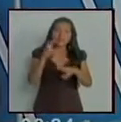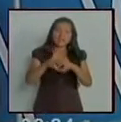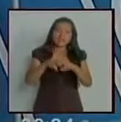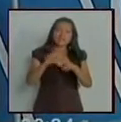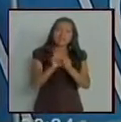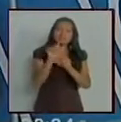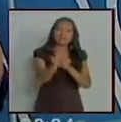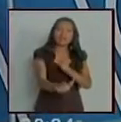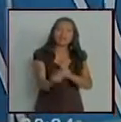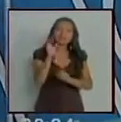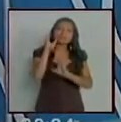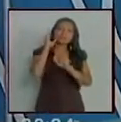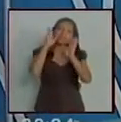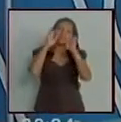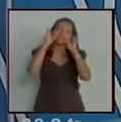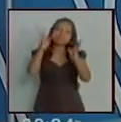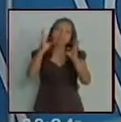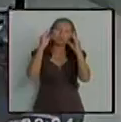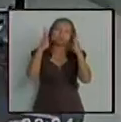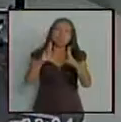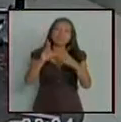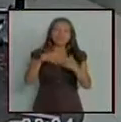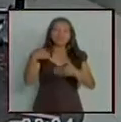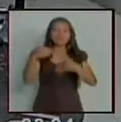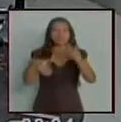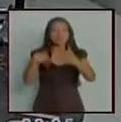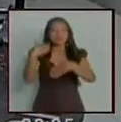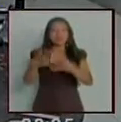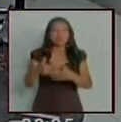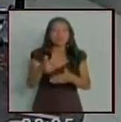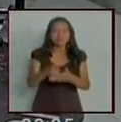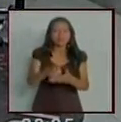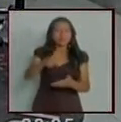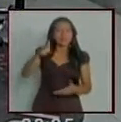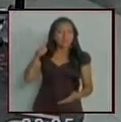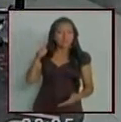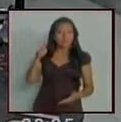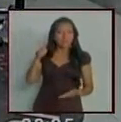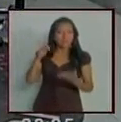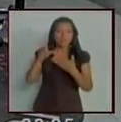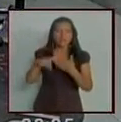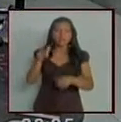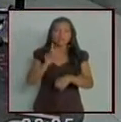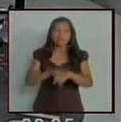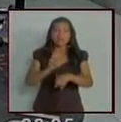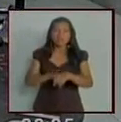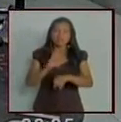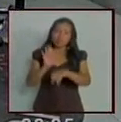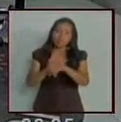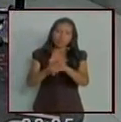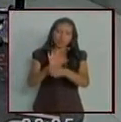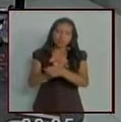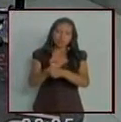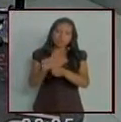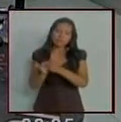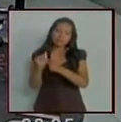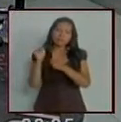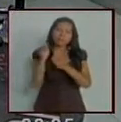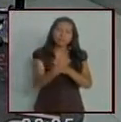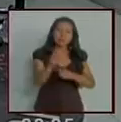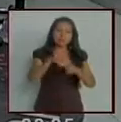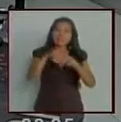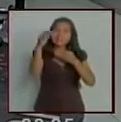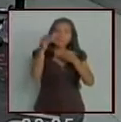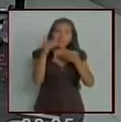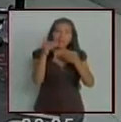adelante, escuchaba a la maestra, le tocó sentarse atrás. Vuelve para adelante el niño después del consejo médico y evidentemente